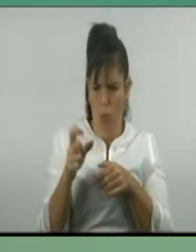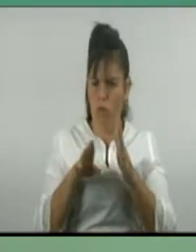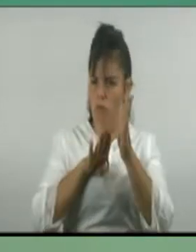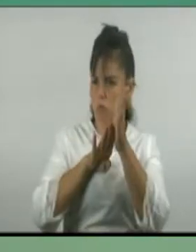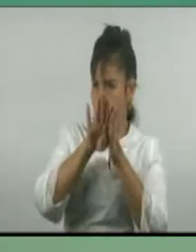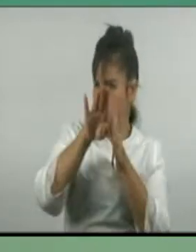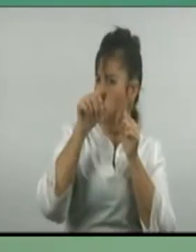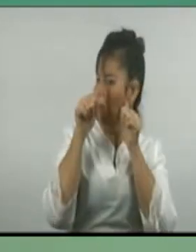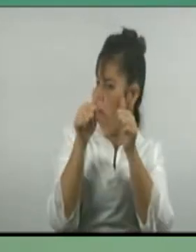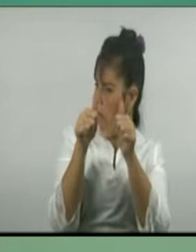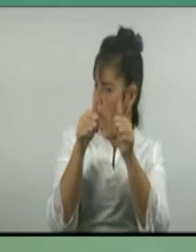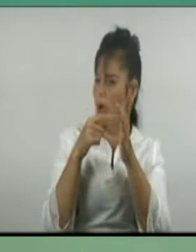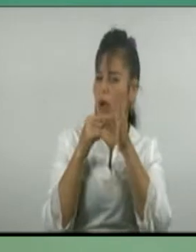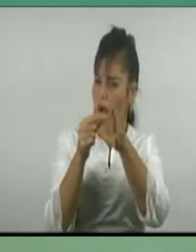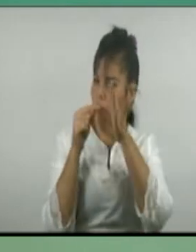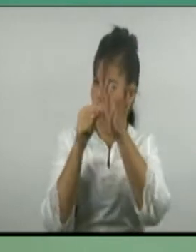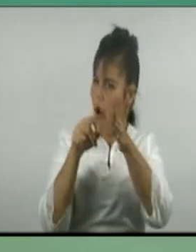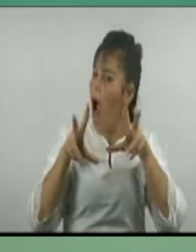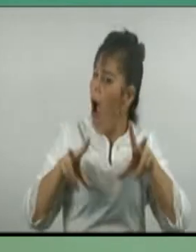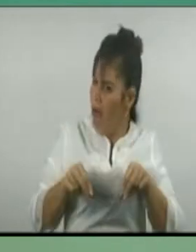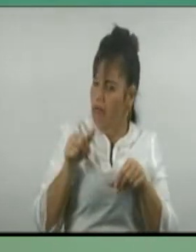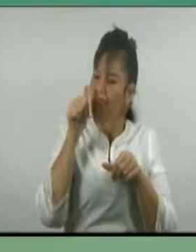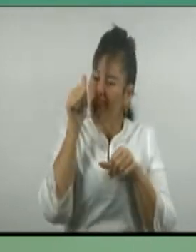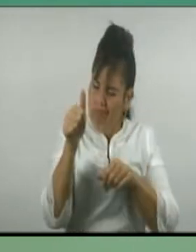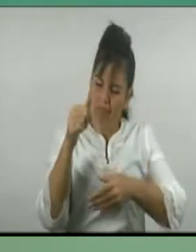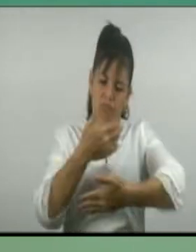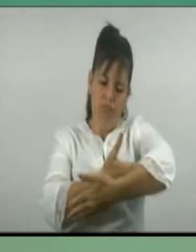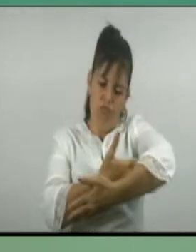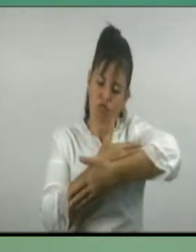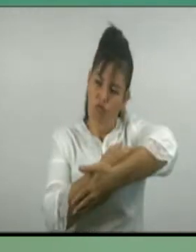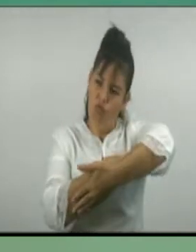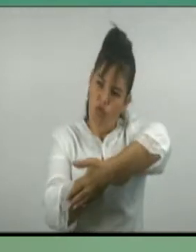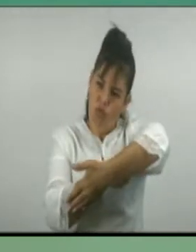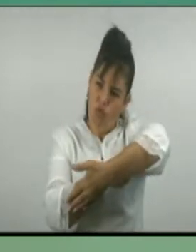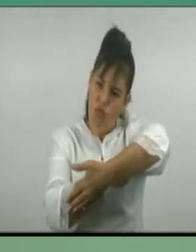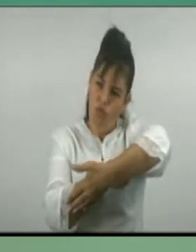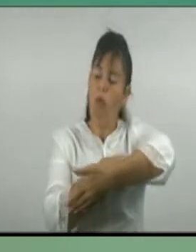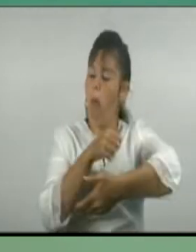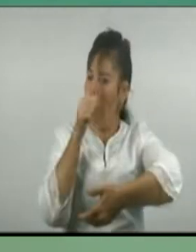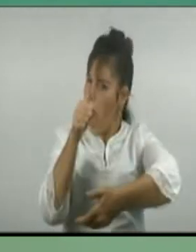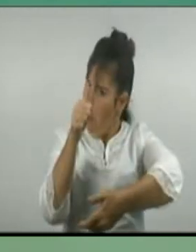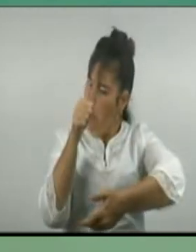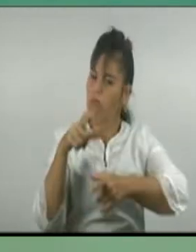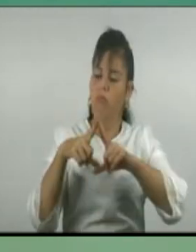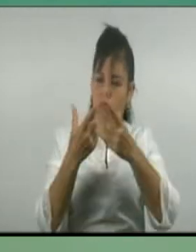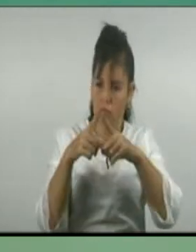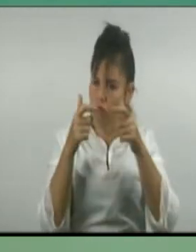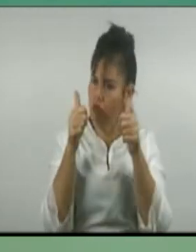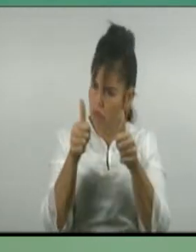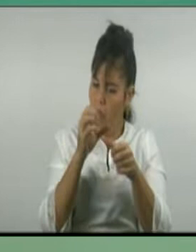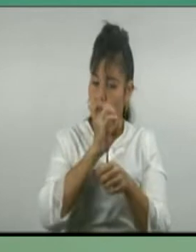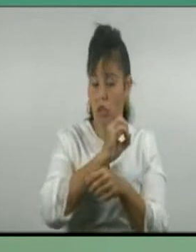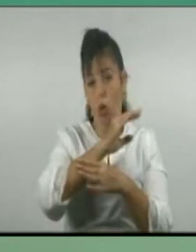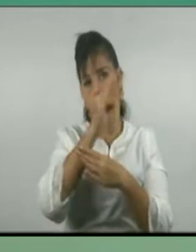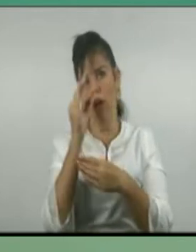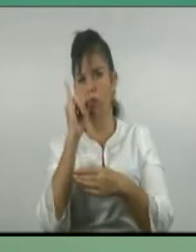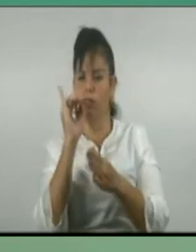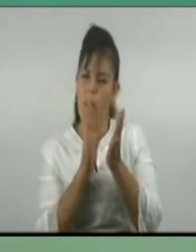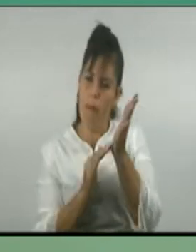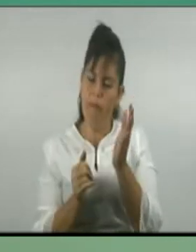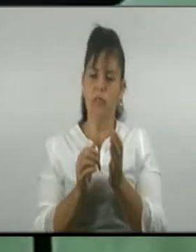provincia en el aporte de la lactancia materna exclusiva en las madres en las edades comprendidas de 0 a 6 meses de vida